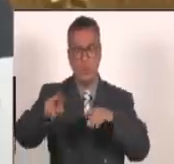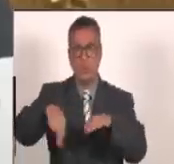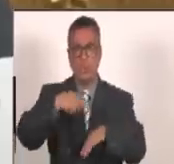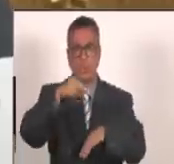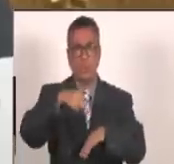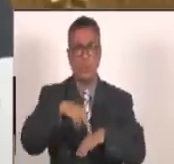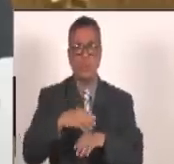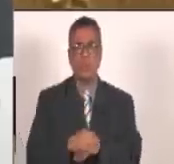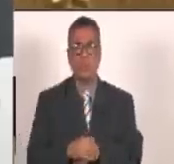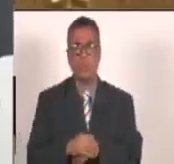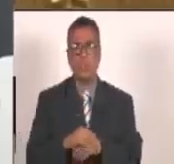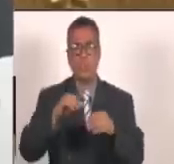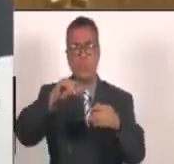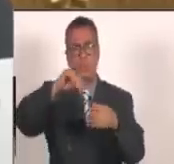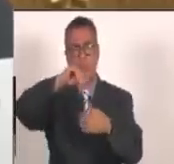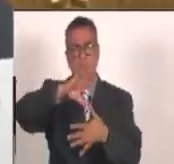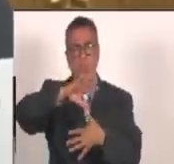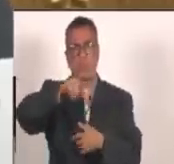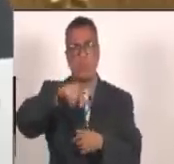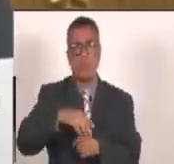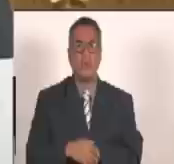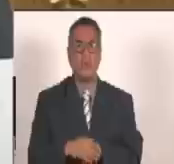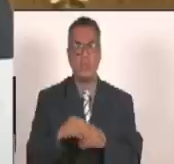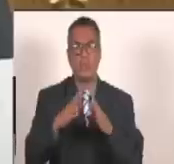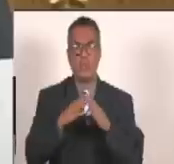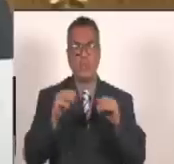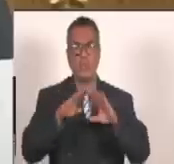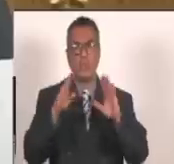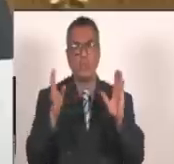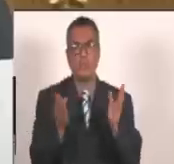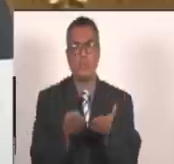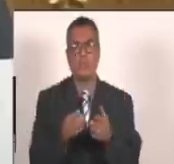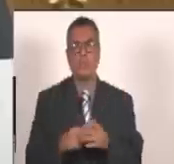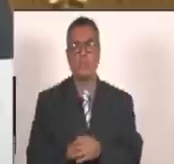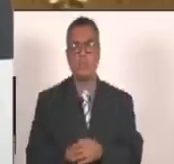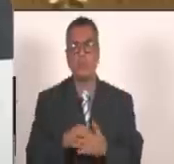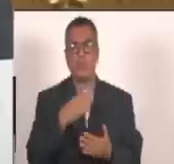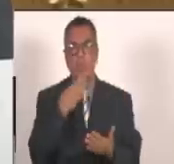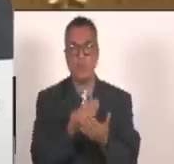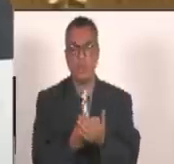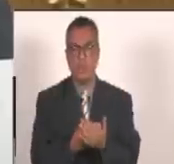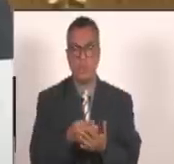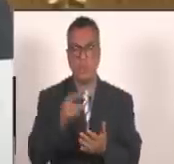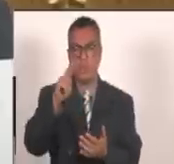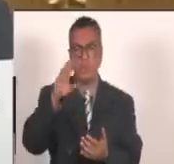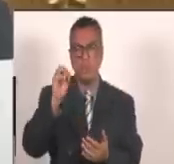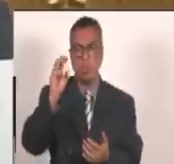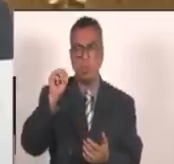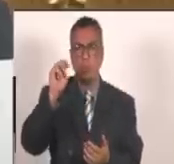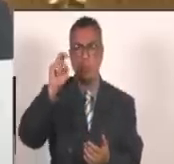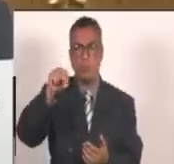nacional, latinoamericana y del mundo. Gracias, Román.